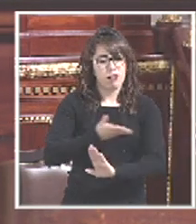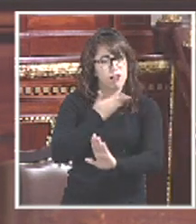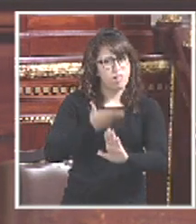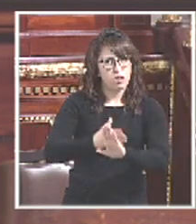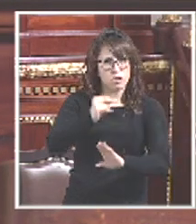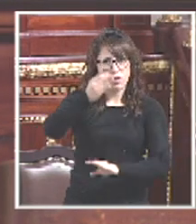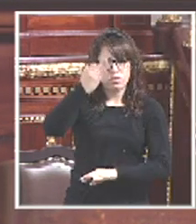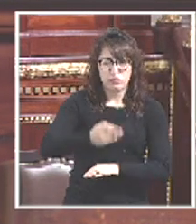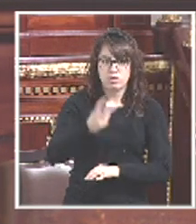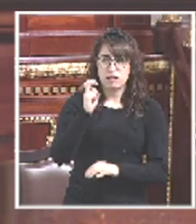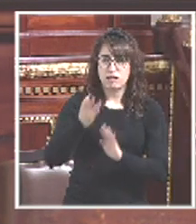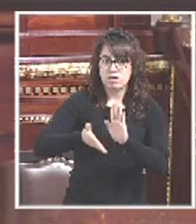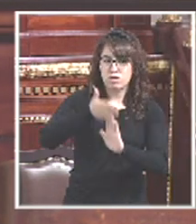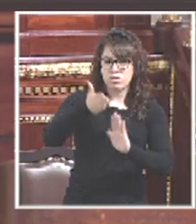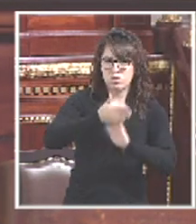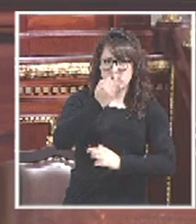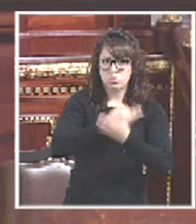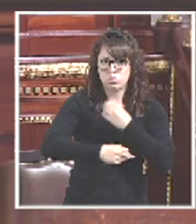obras,